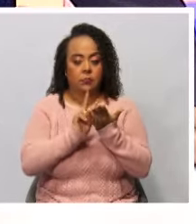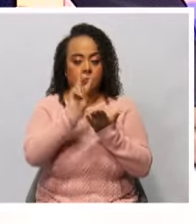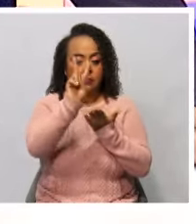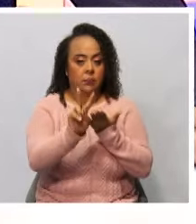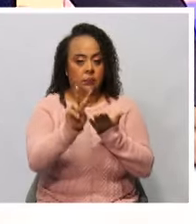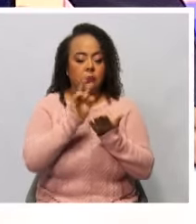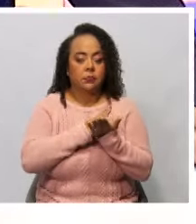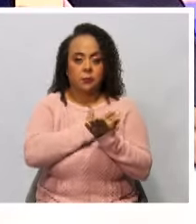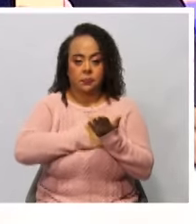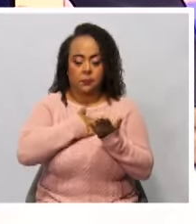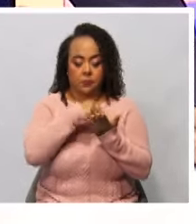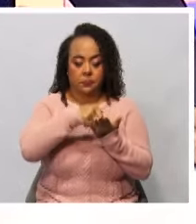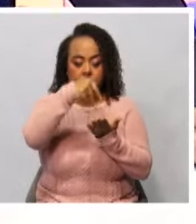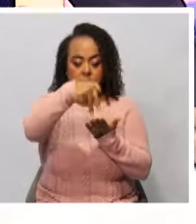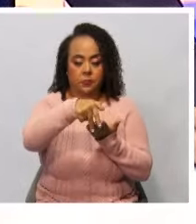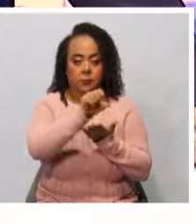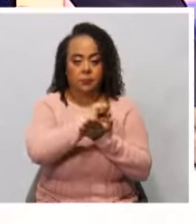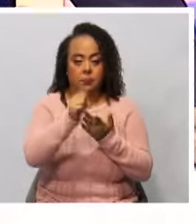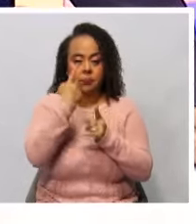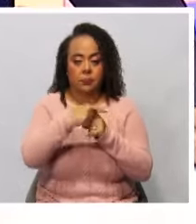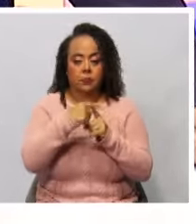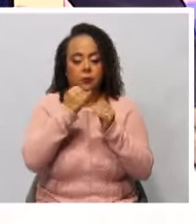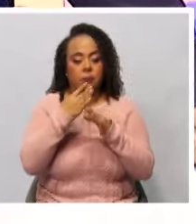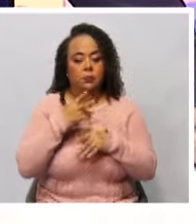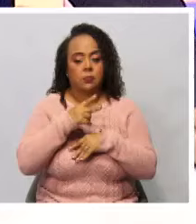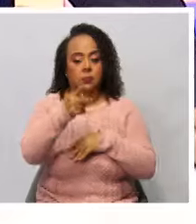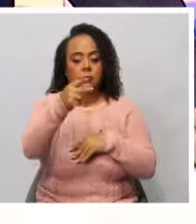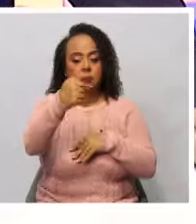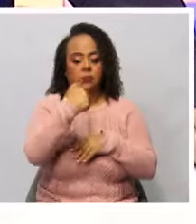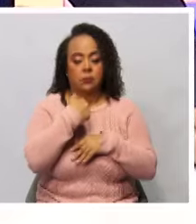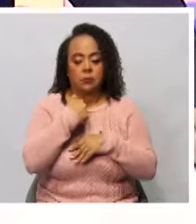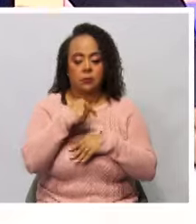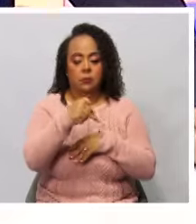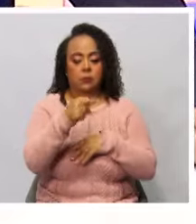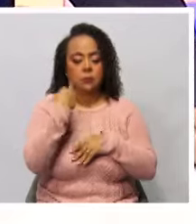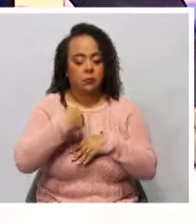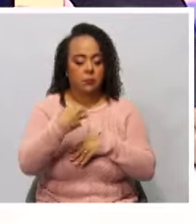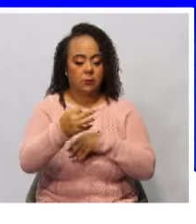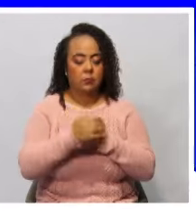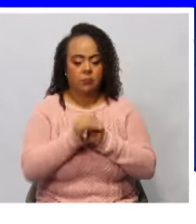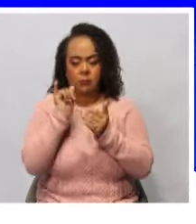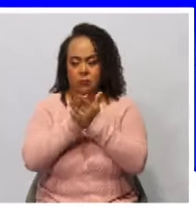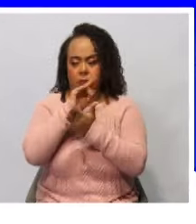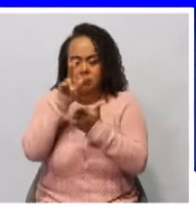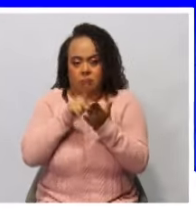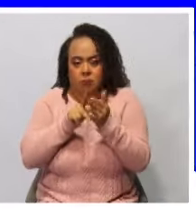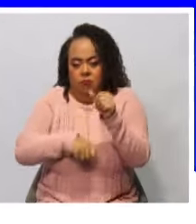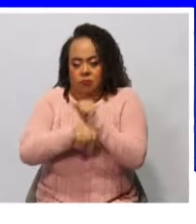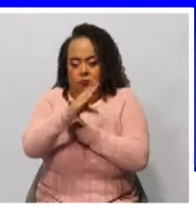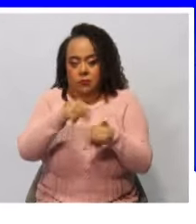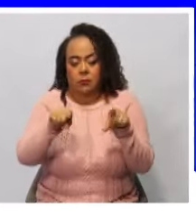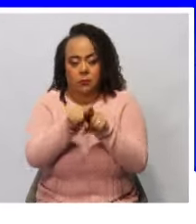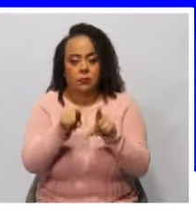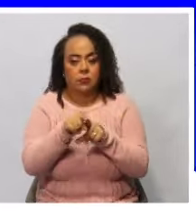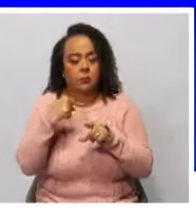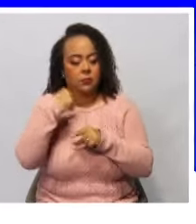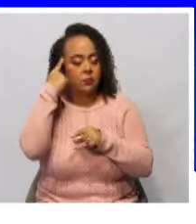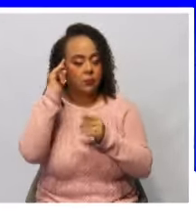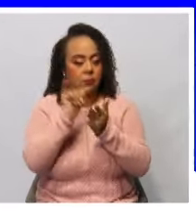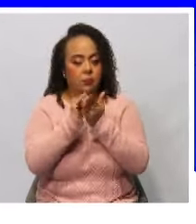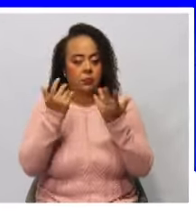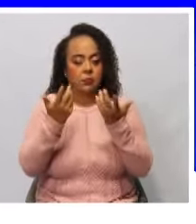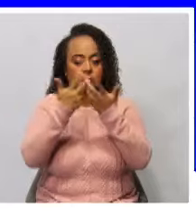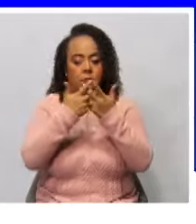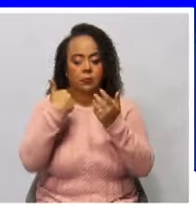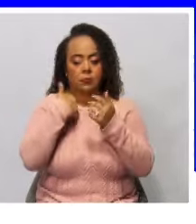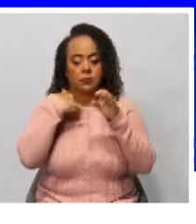Cruz, hay muchos que cruzan a diario, ¿verdad? A diario cruzan. Sí, es una plaza futbolera y también estaba pensando en esta sintonía que tiene